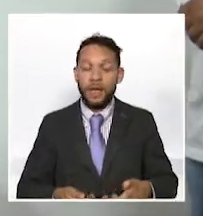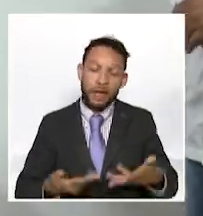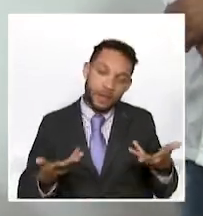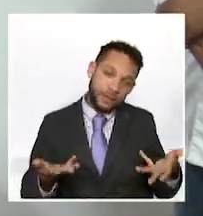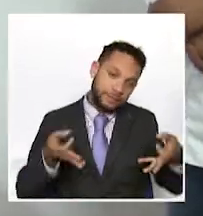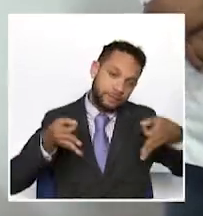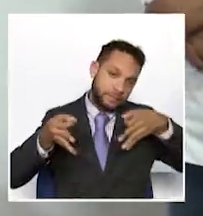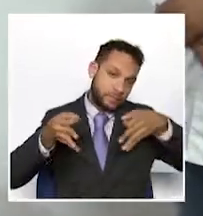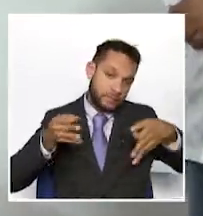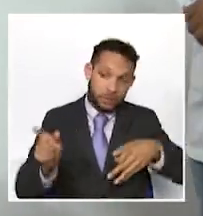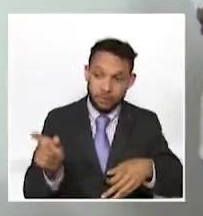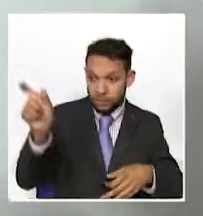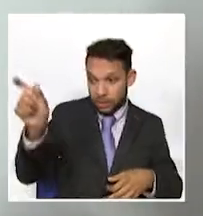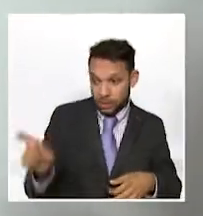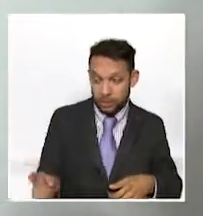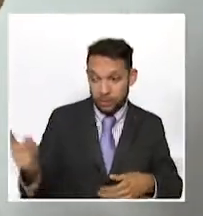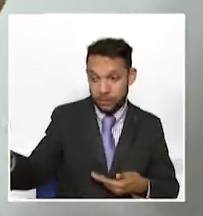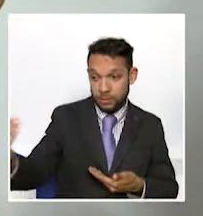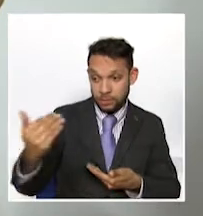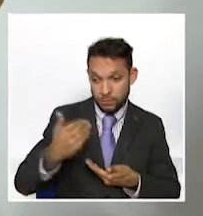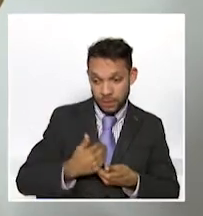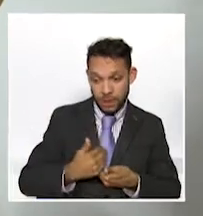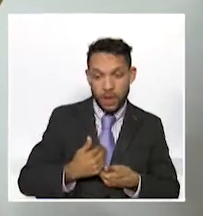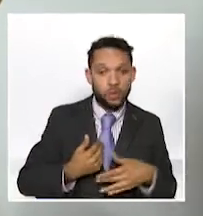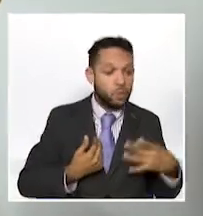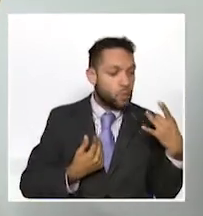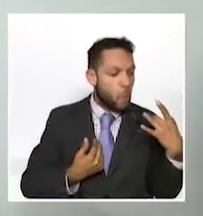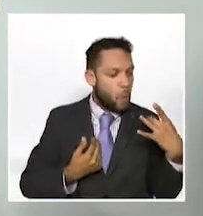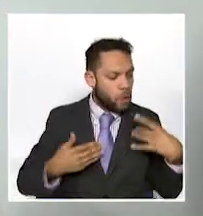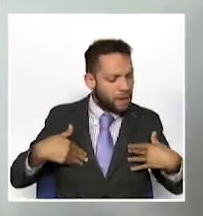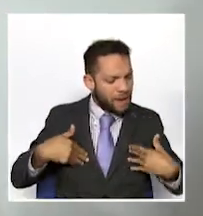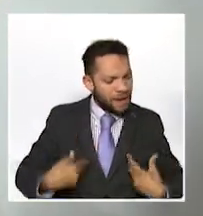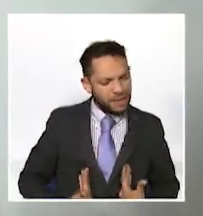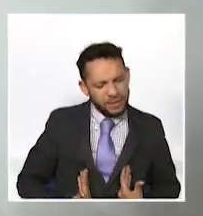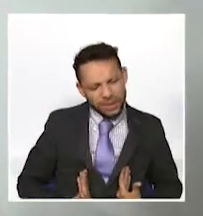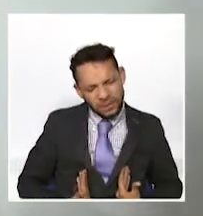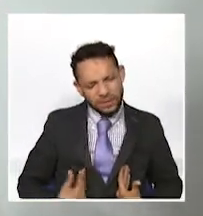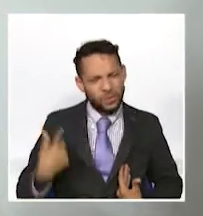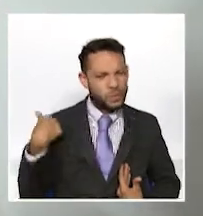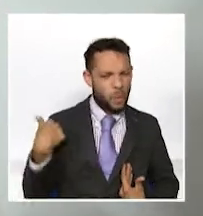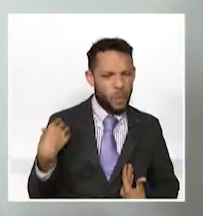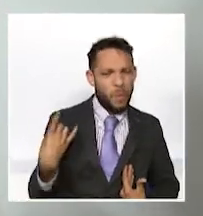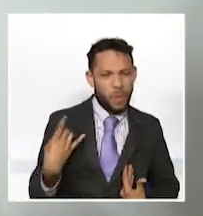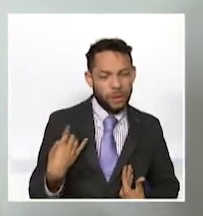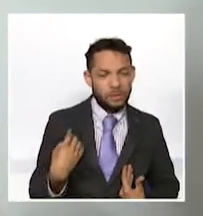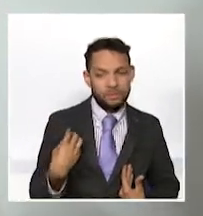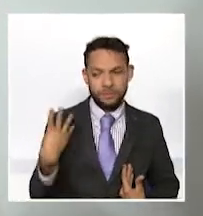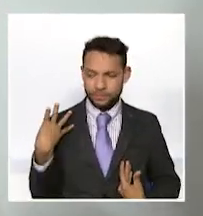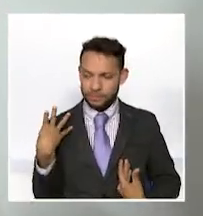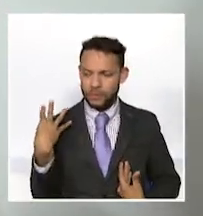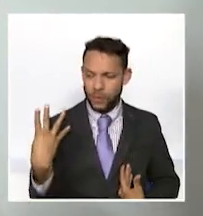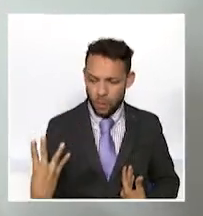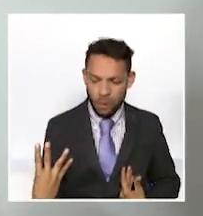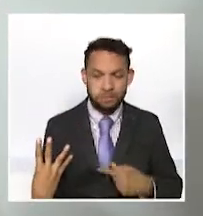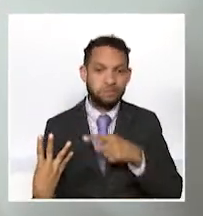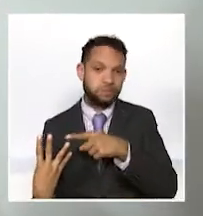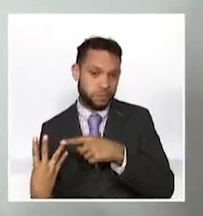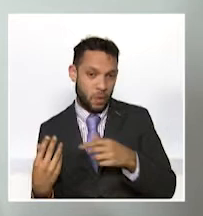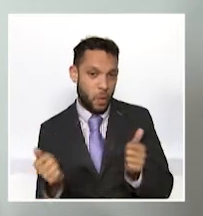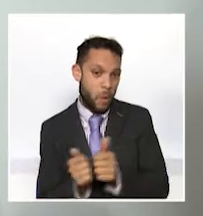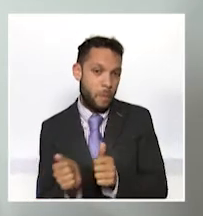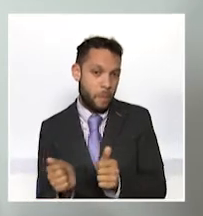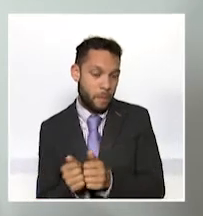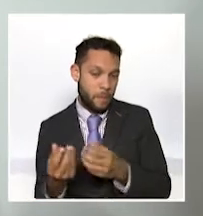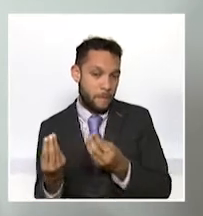qué para evaluar a una paciente que viene por un dolor y cansancio a nivel de la espalda, hay un equipo interdisciplinario detrás de ellos.